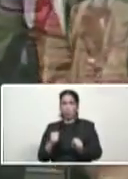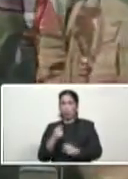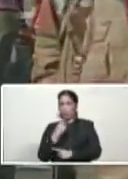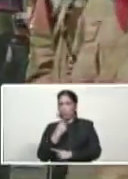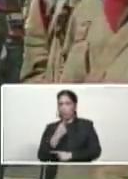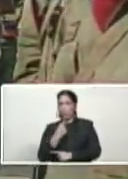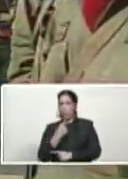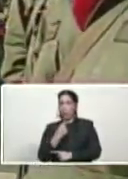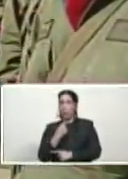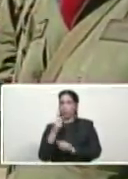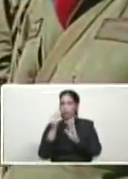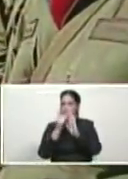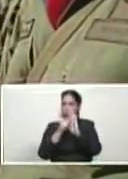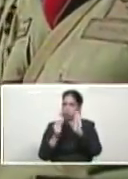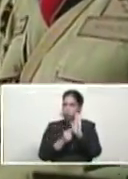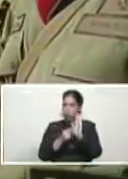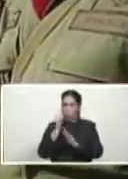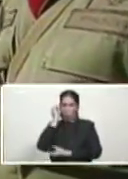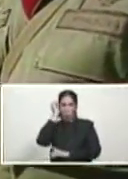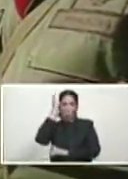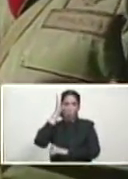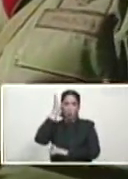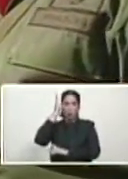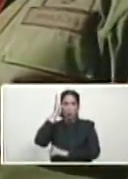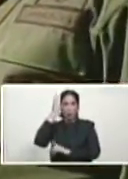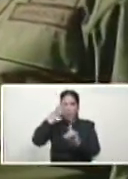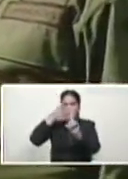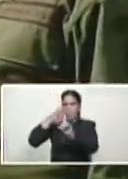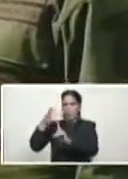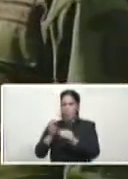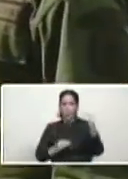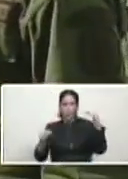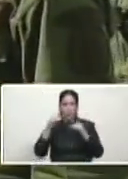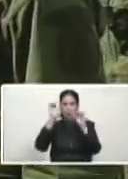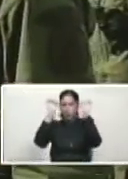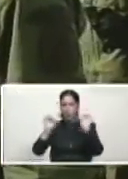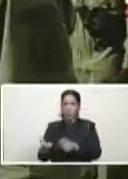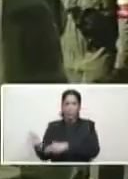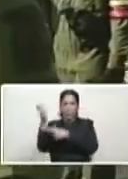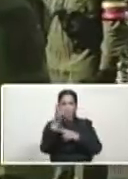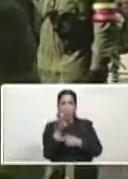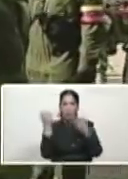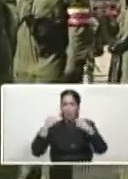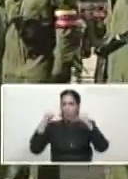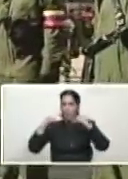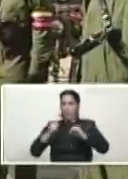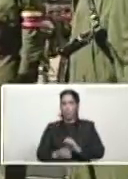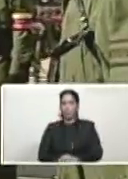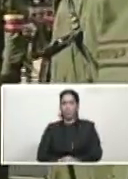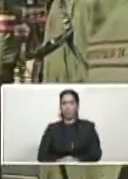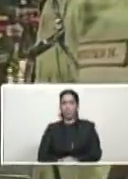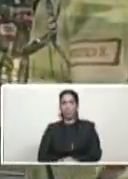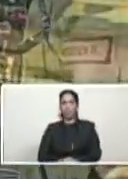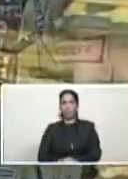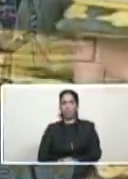la aplicación del concepto, la doctrina, la moral y el sistema de armas en la práctica.